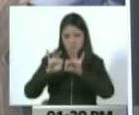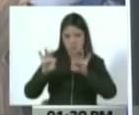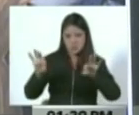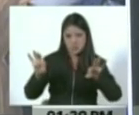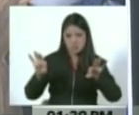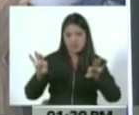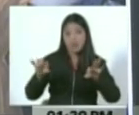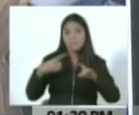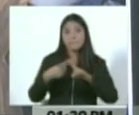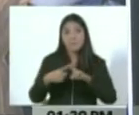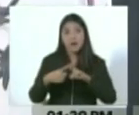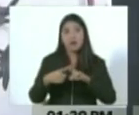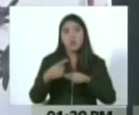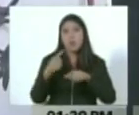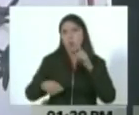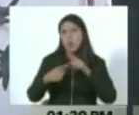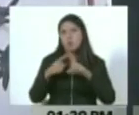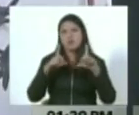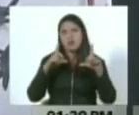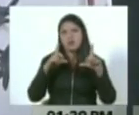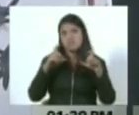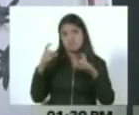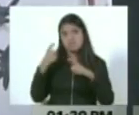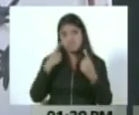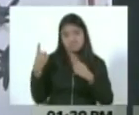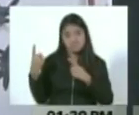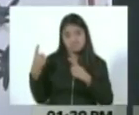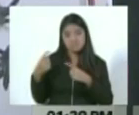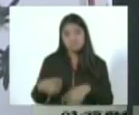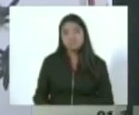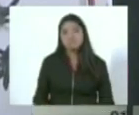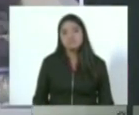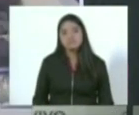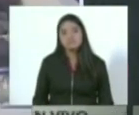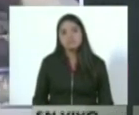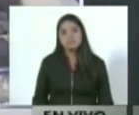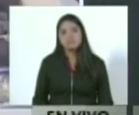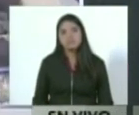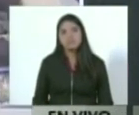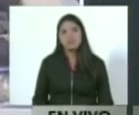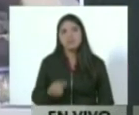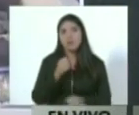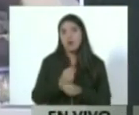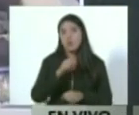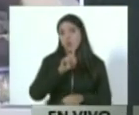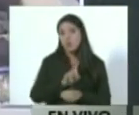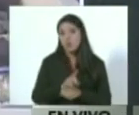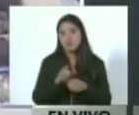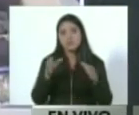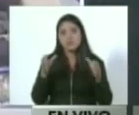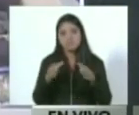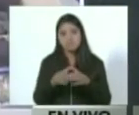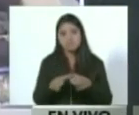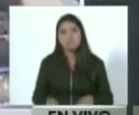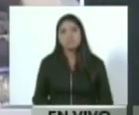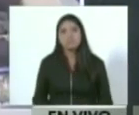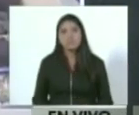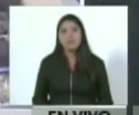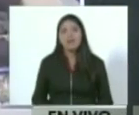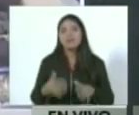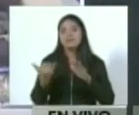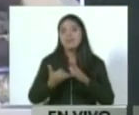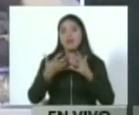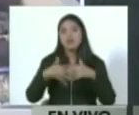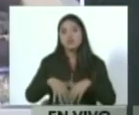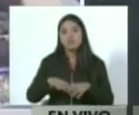y folio útil de foto con organigrama del líder del Sindicato Único de Trabajadores de la Industria